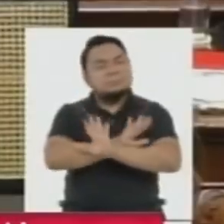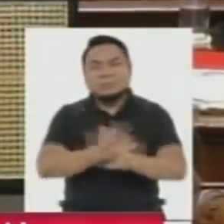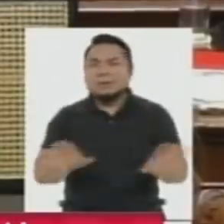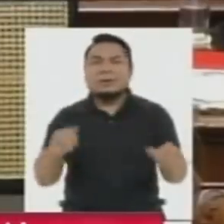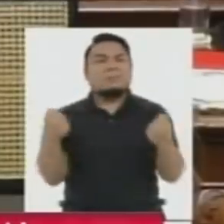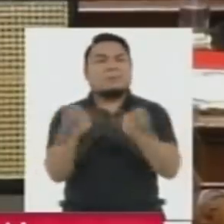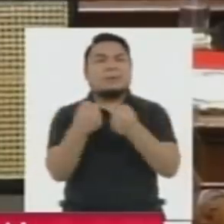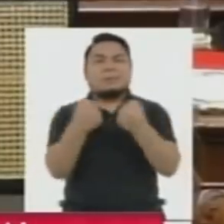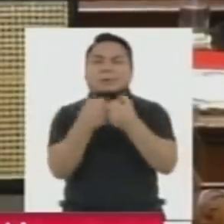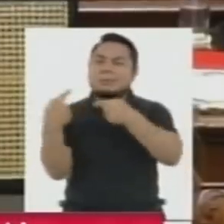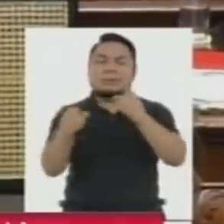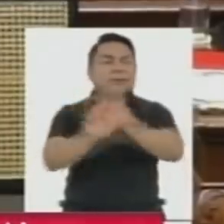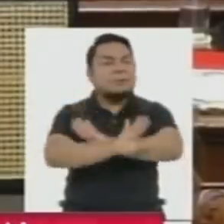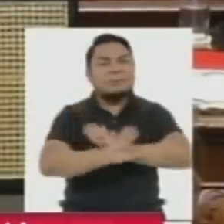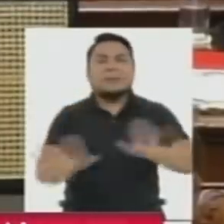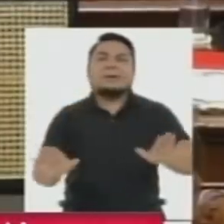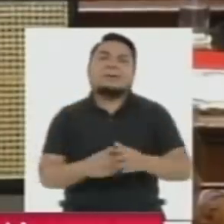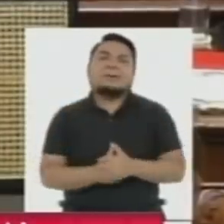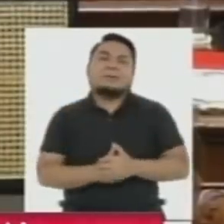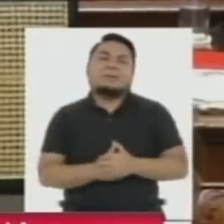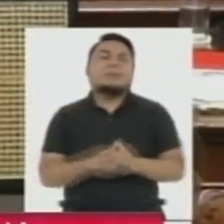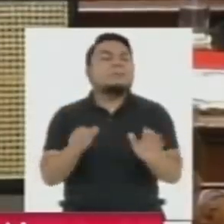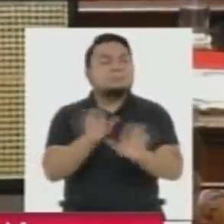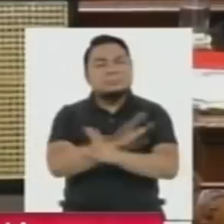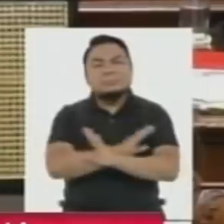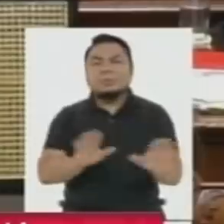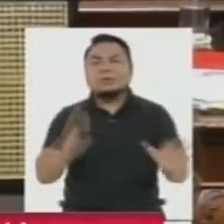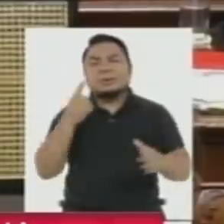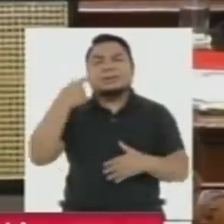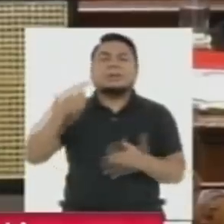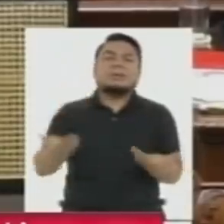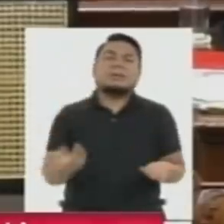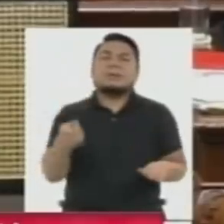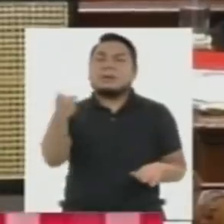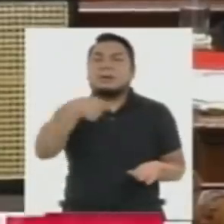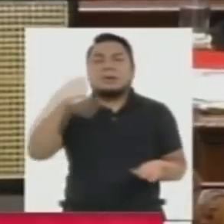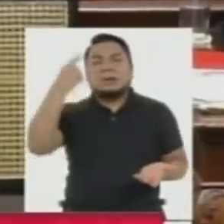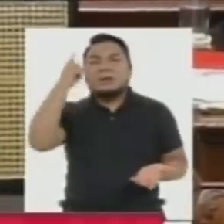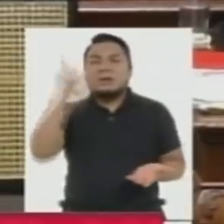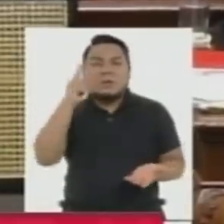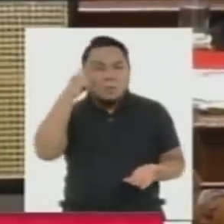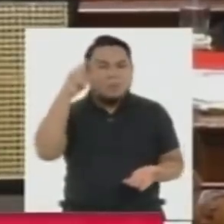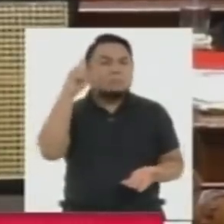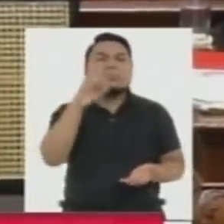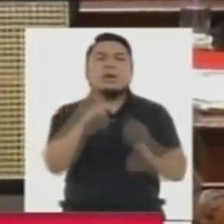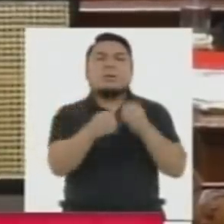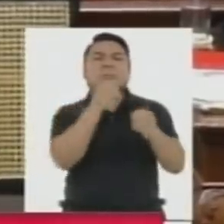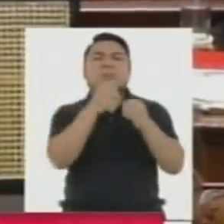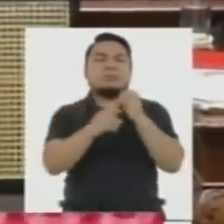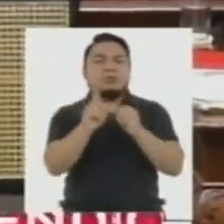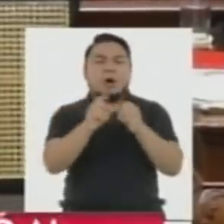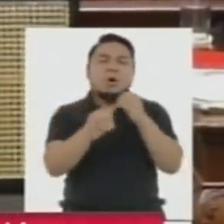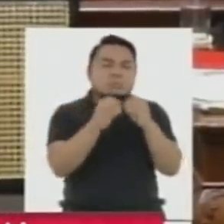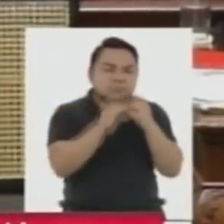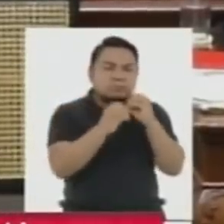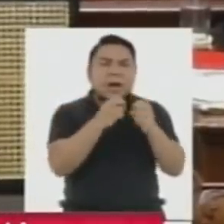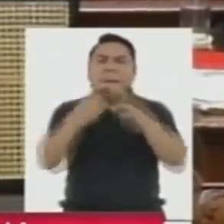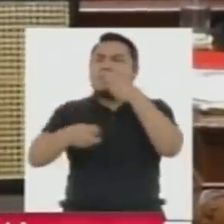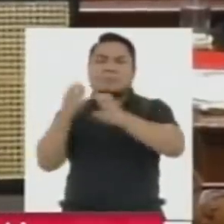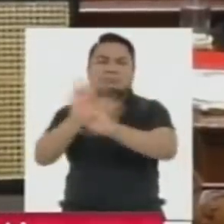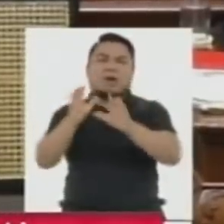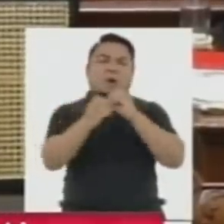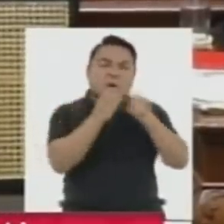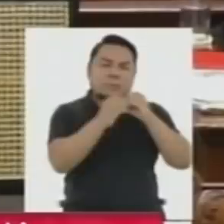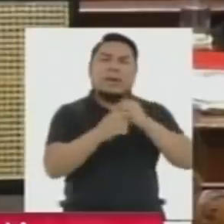hasta ahora en esta actualización de las informaciones que se están generando en este minuto y precisamente la juramentación de la visión